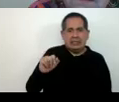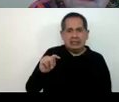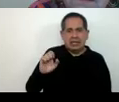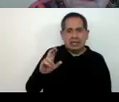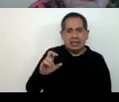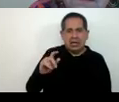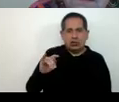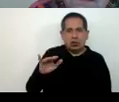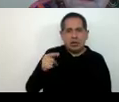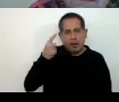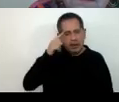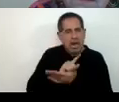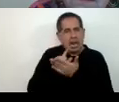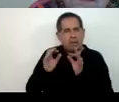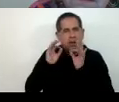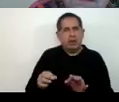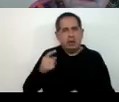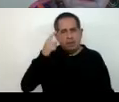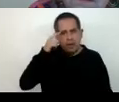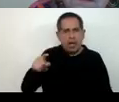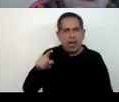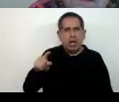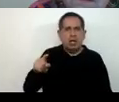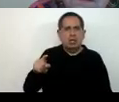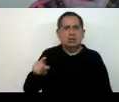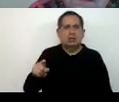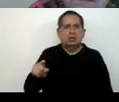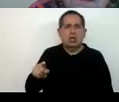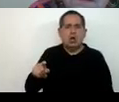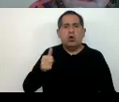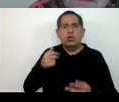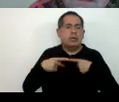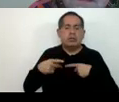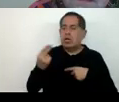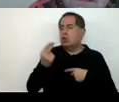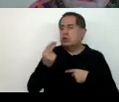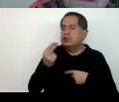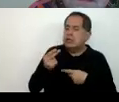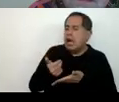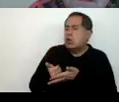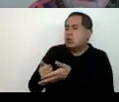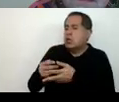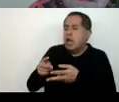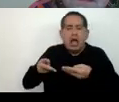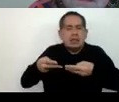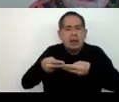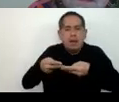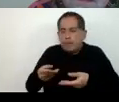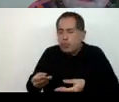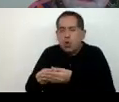con discapacidad, para evitar, por ejemplo, que otras personas asistan a las mujeres en el cambio de toalla o